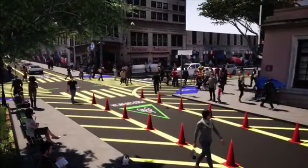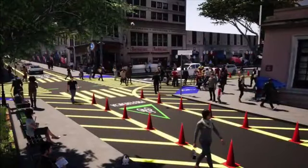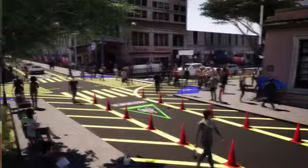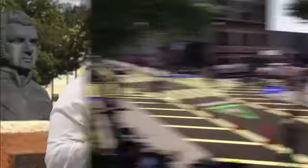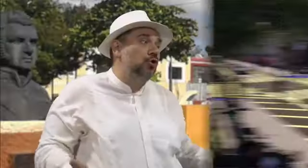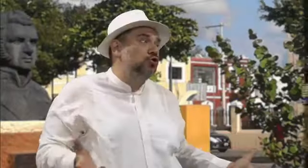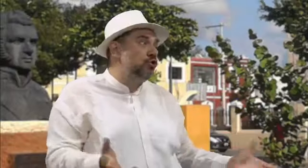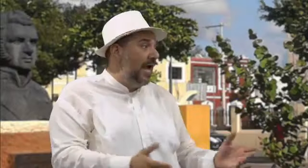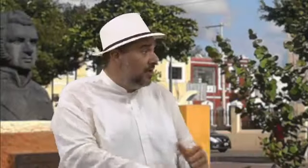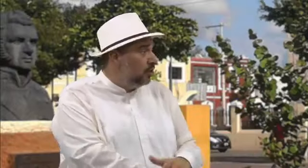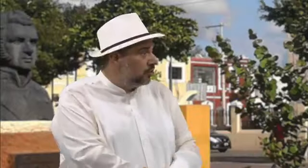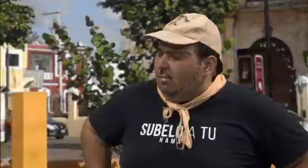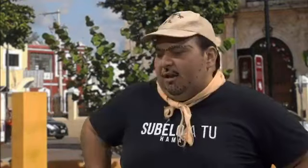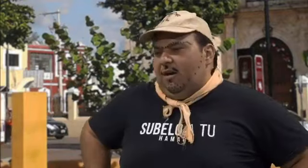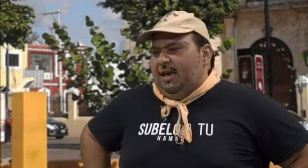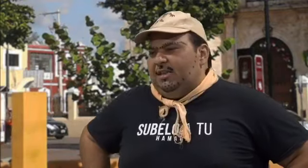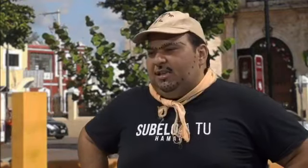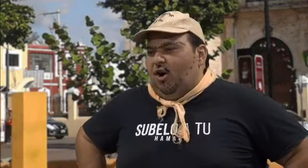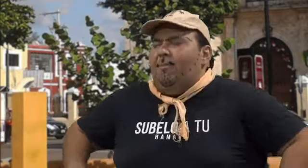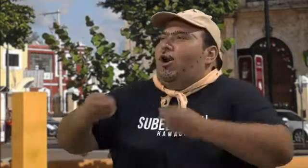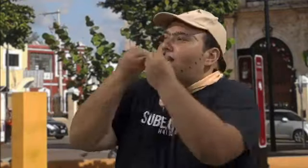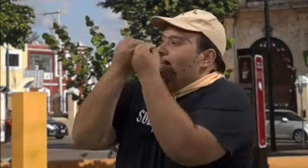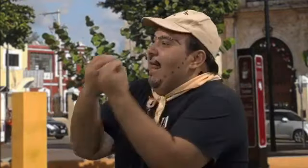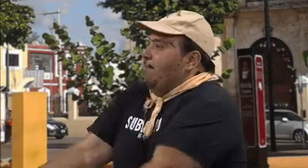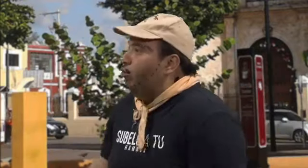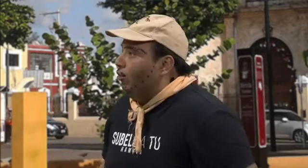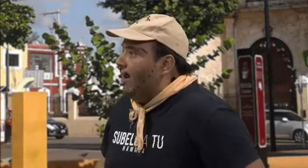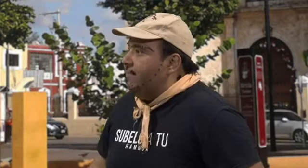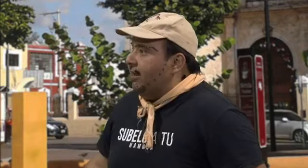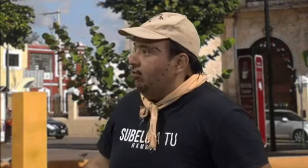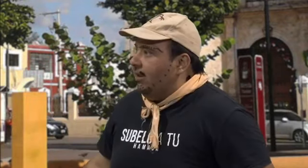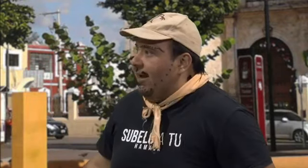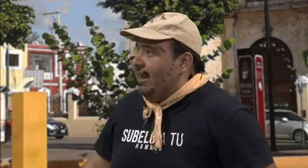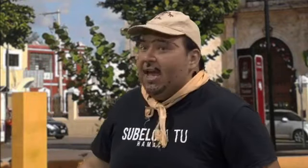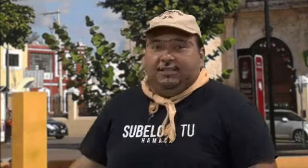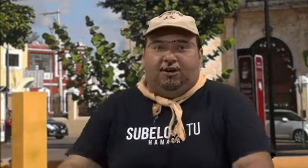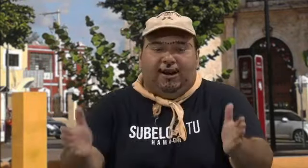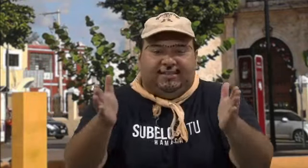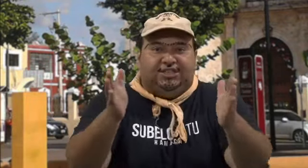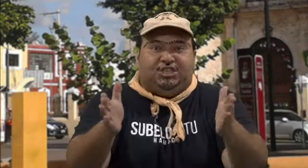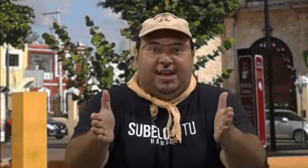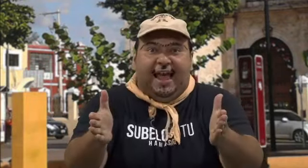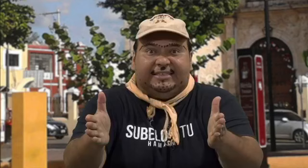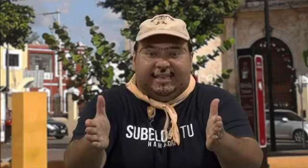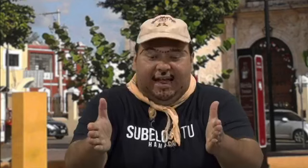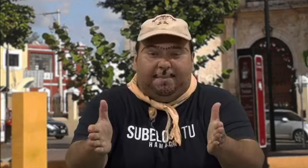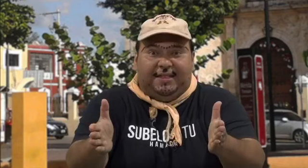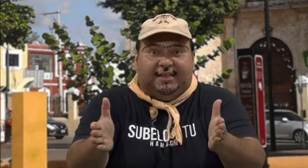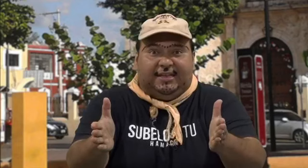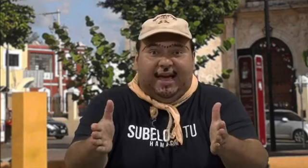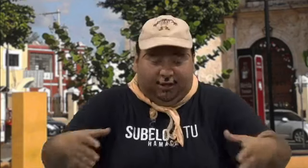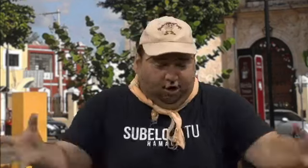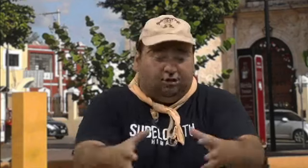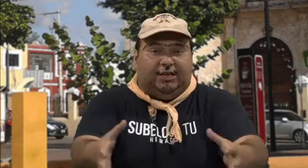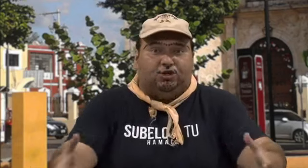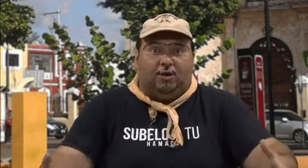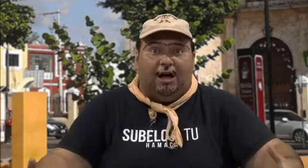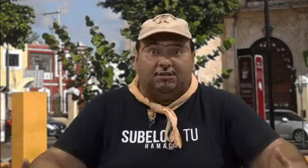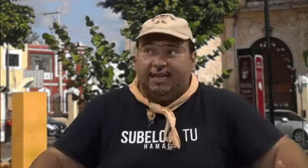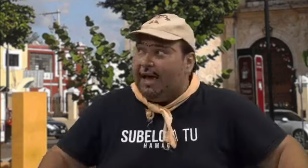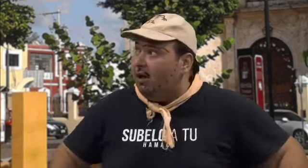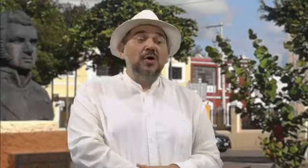amontonamiento de gente, evitamos los contagios. Bueno, ahí sí. ¿Cómo no va a haber amontonamientos, amare? Si con esas escarpitas que hay,